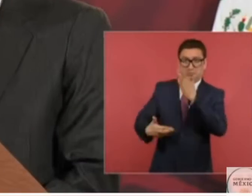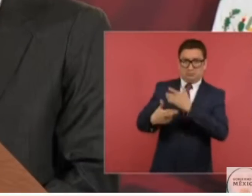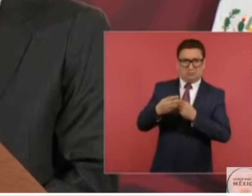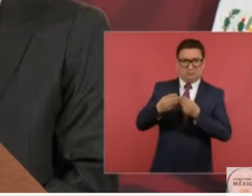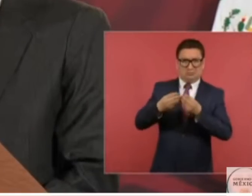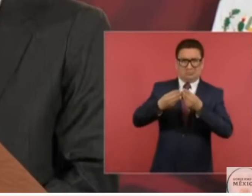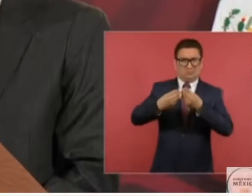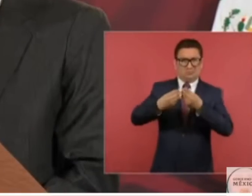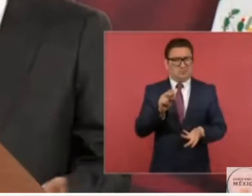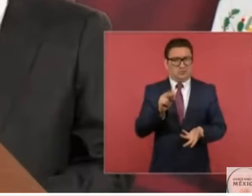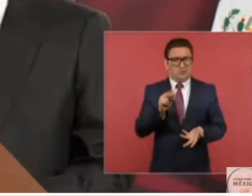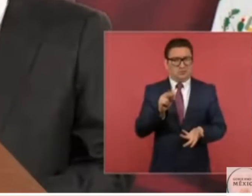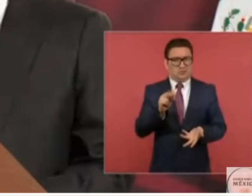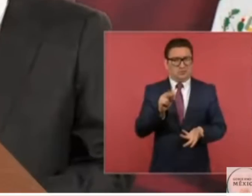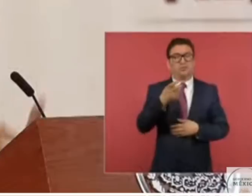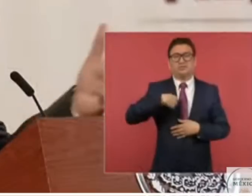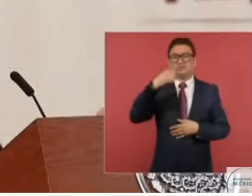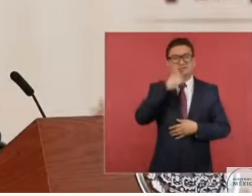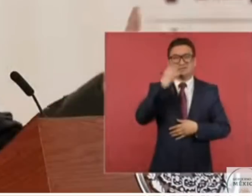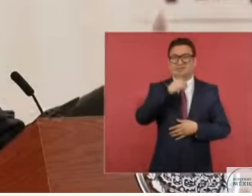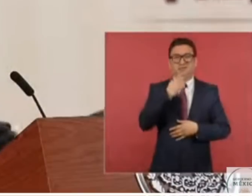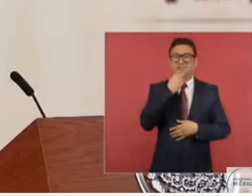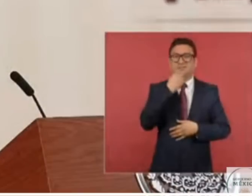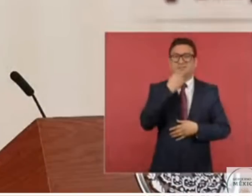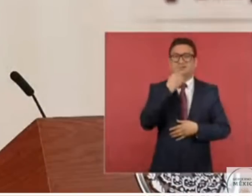Y siempre lo digo, hasta se ponía de ejemplo